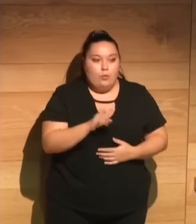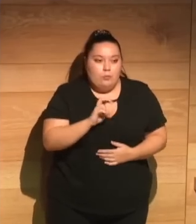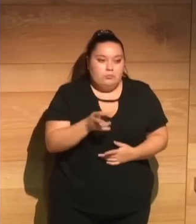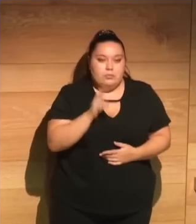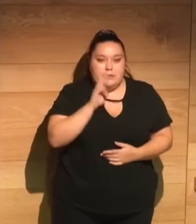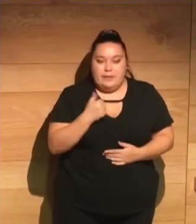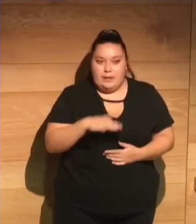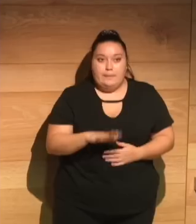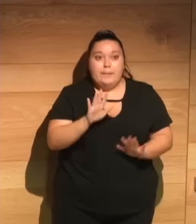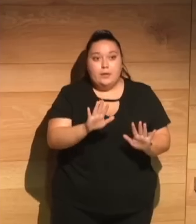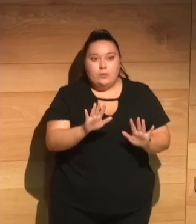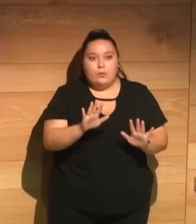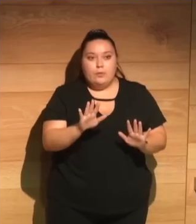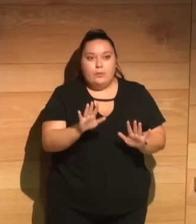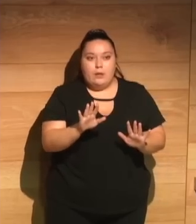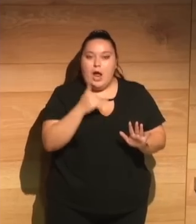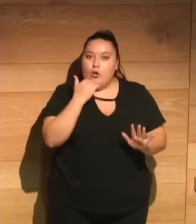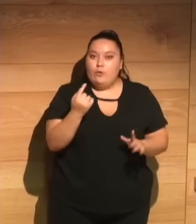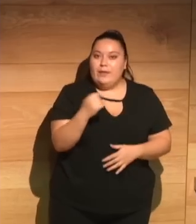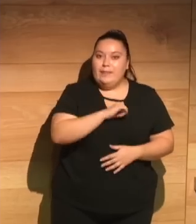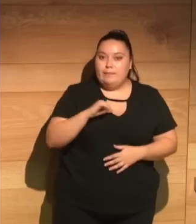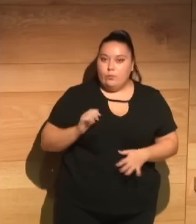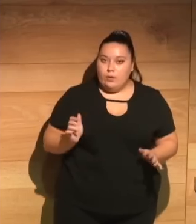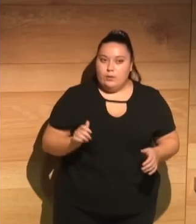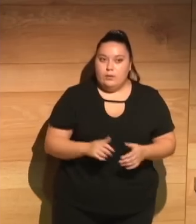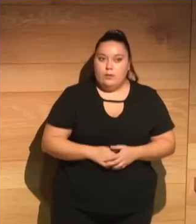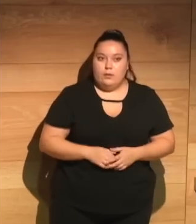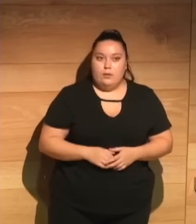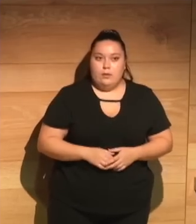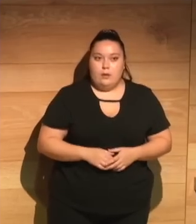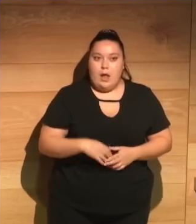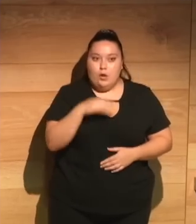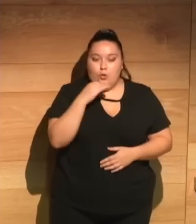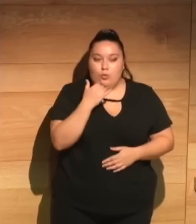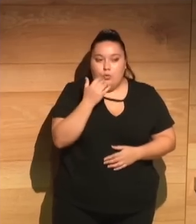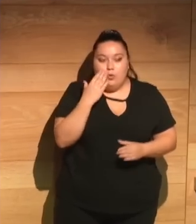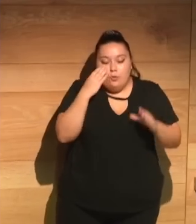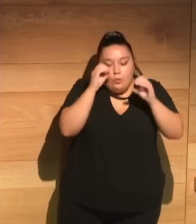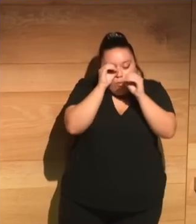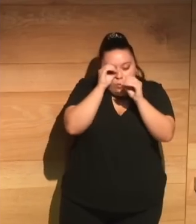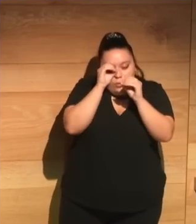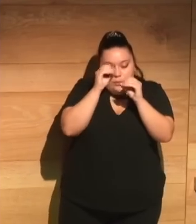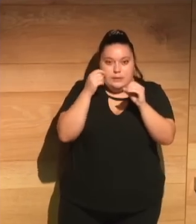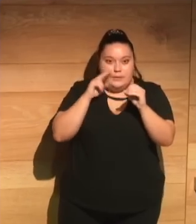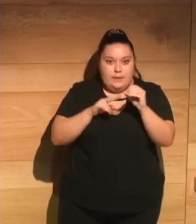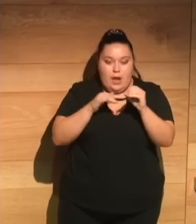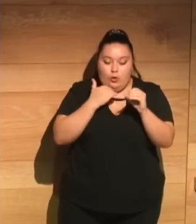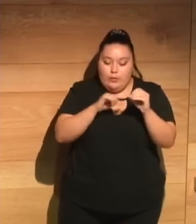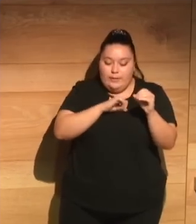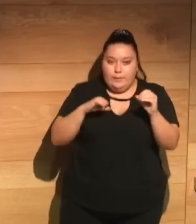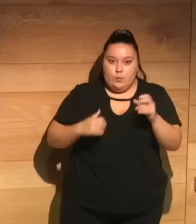veía. Pero era exhibición individual. Se veía por un visor en cabinas individuales. No, por